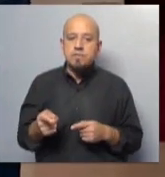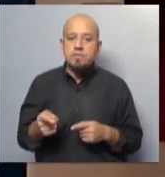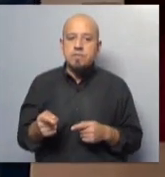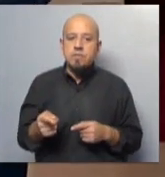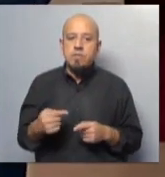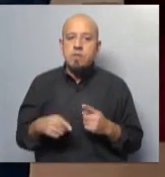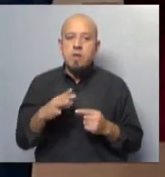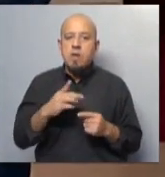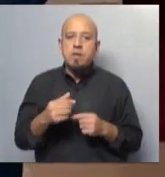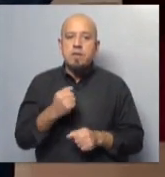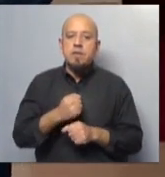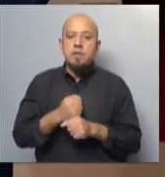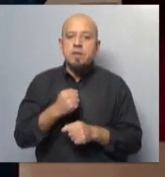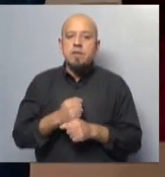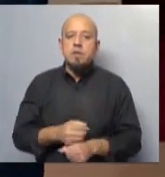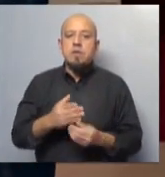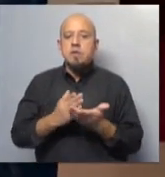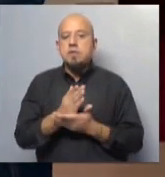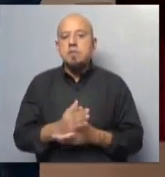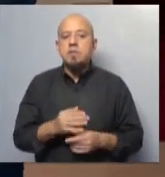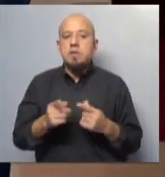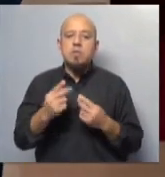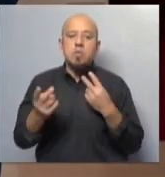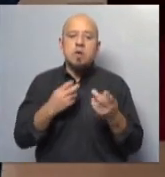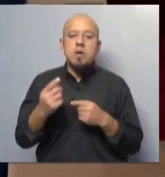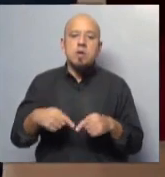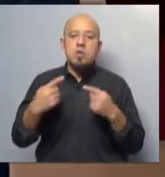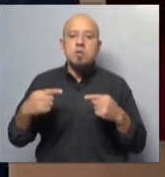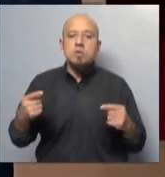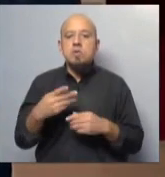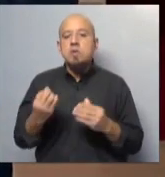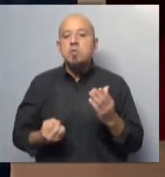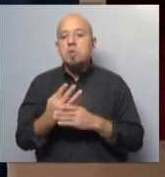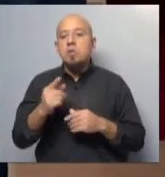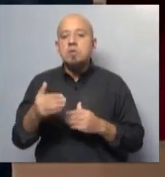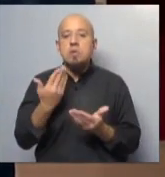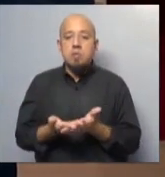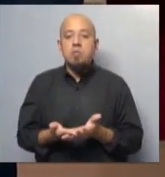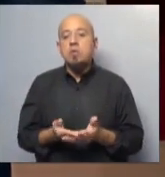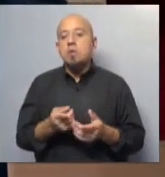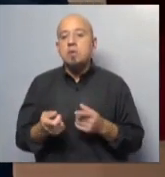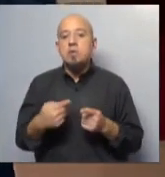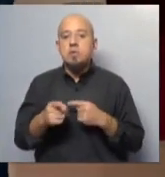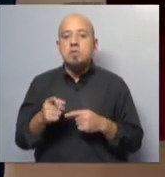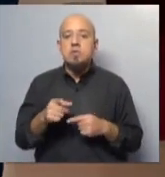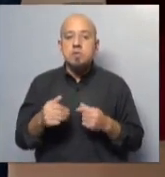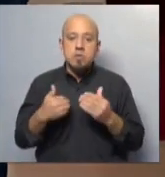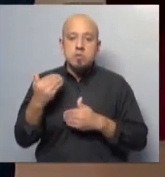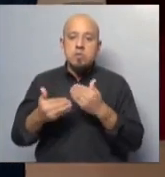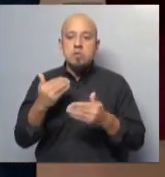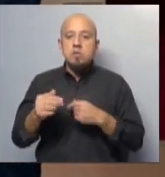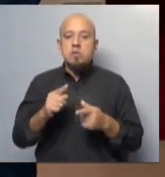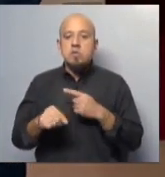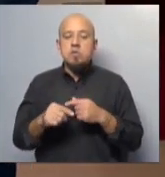cuando toma un trabajo, siempre quiere indagar, buscar, encontrar cosas nuevas. Hay muchas veces que uno se lo propone y el propio proceso es el que te